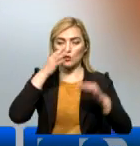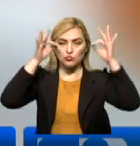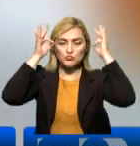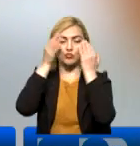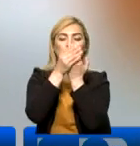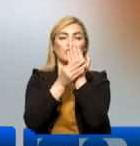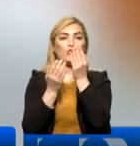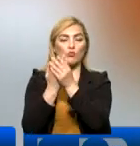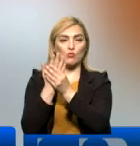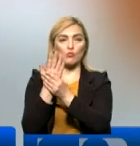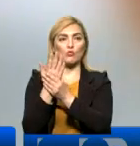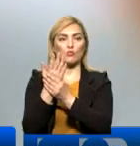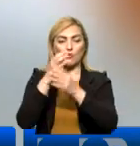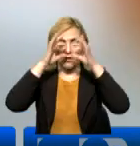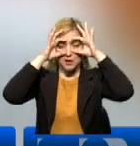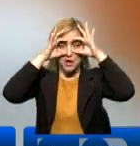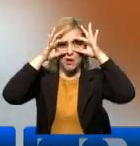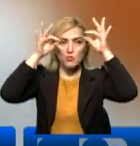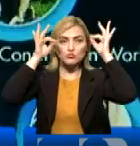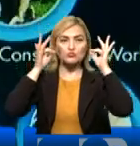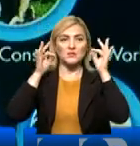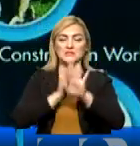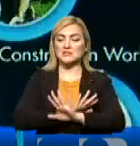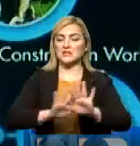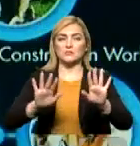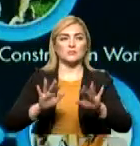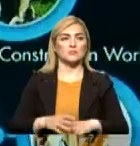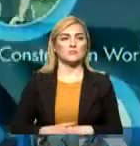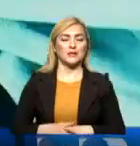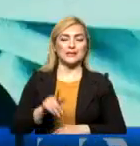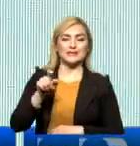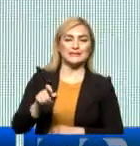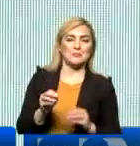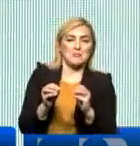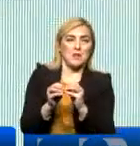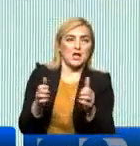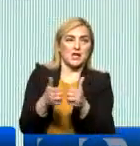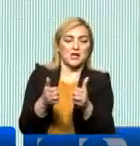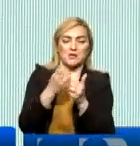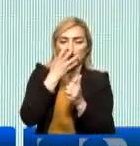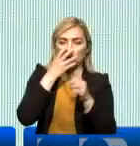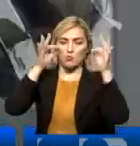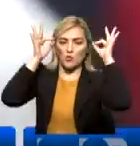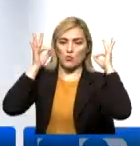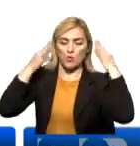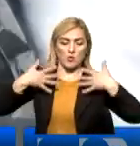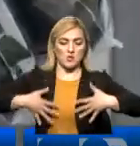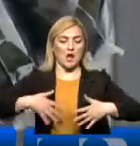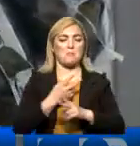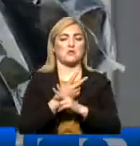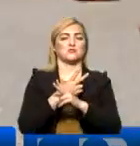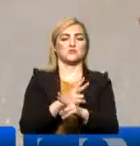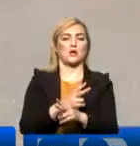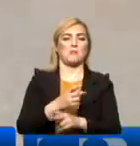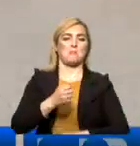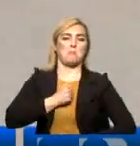de guantes y par de gafas para todo el tiempo. Aseguran que si necesitan más implementos como mascarillas o trajes de bioseguridad,